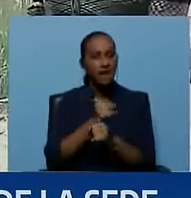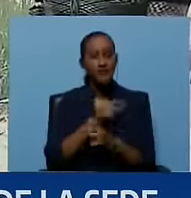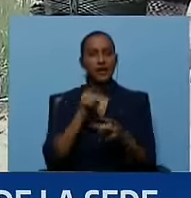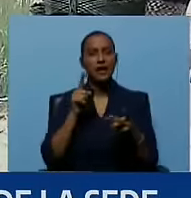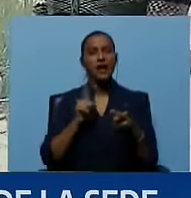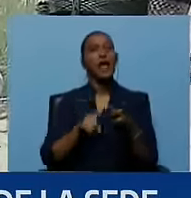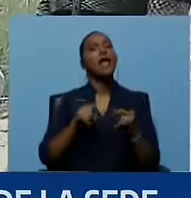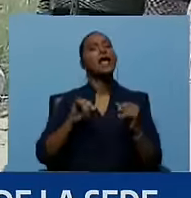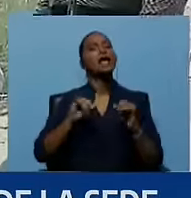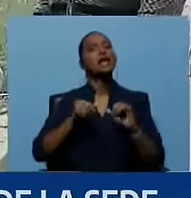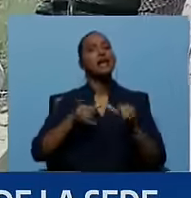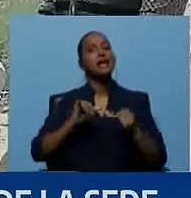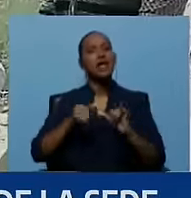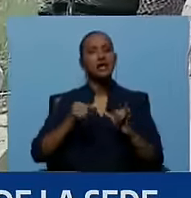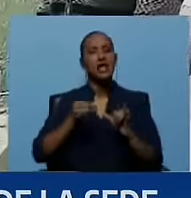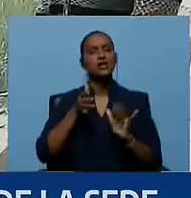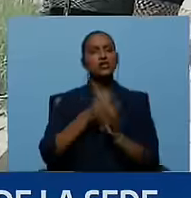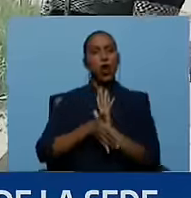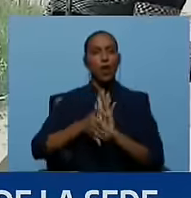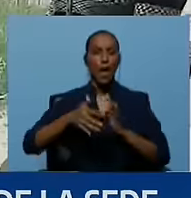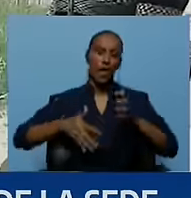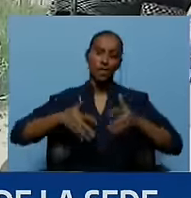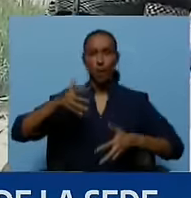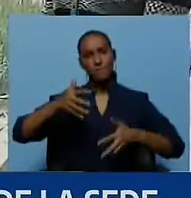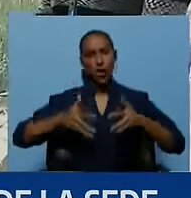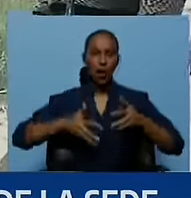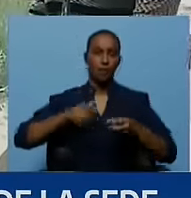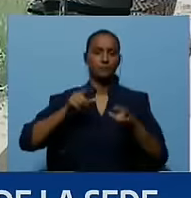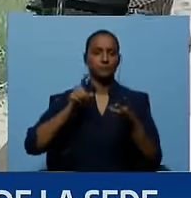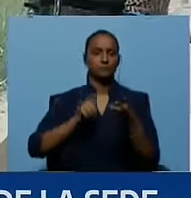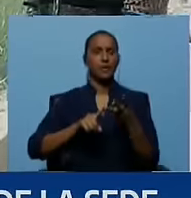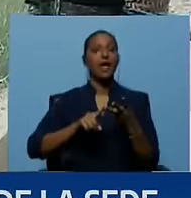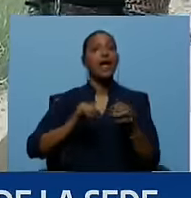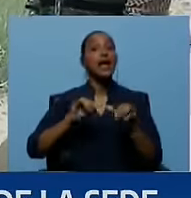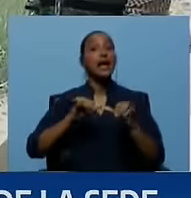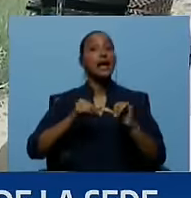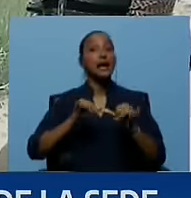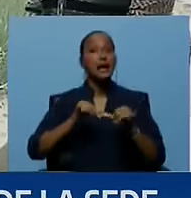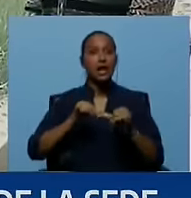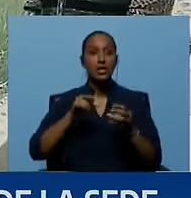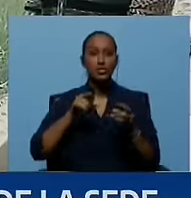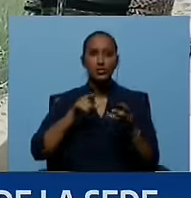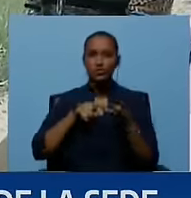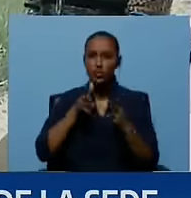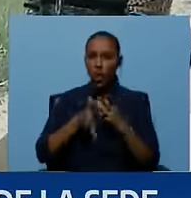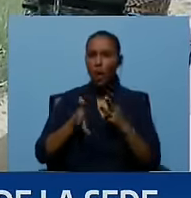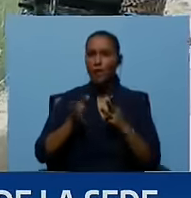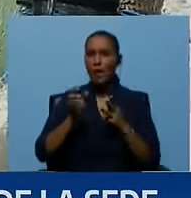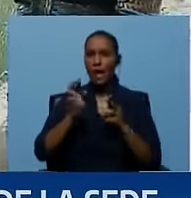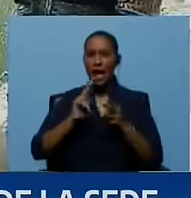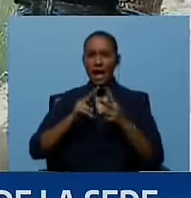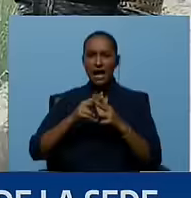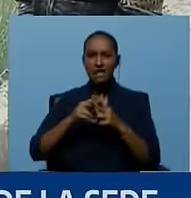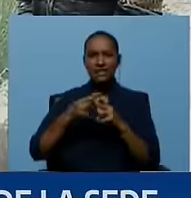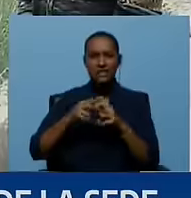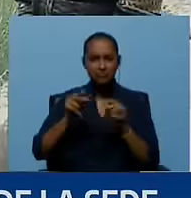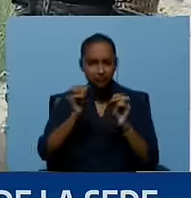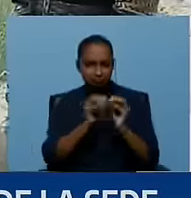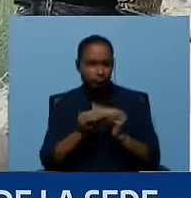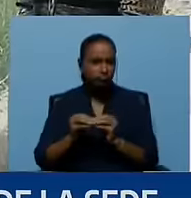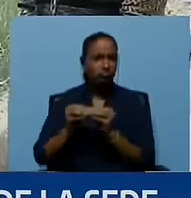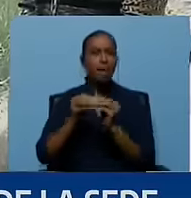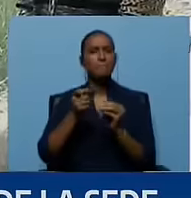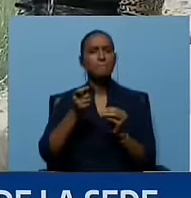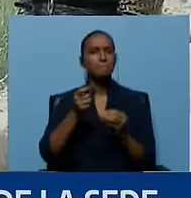inteligencia artificial, ingeniería en oceanología, ingeniería en electromedicina, ingeniería en nanotecnología,